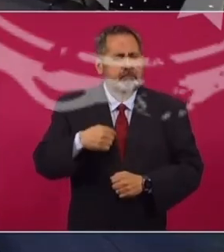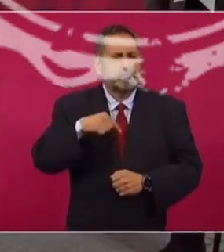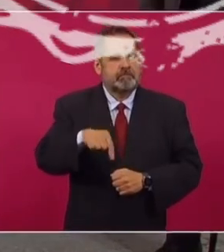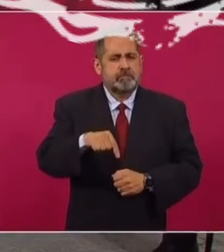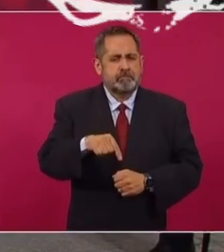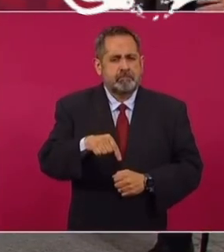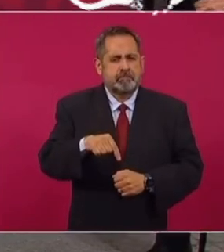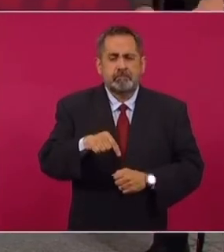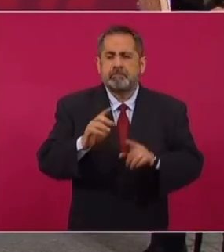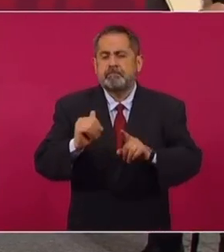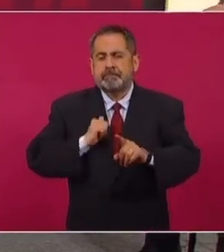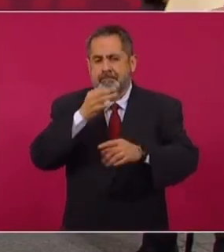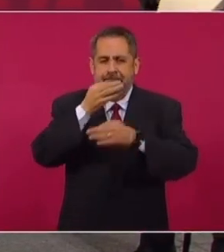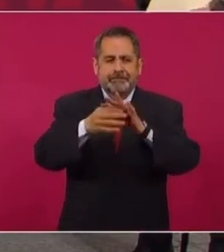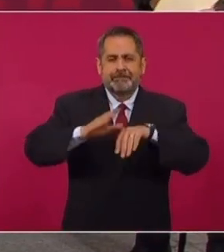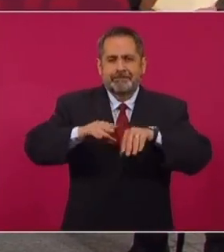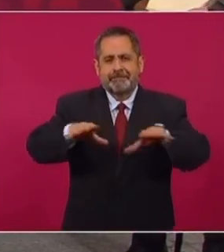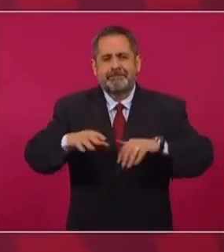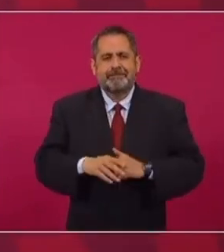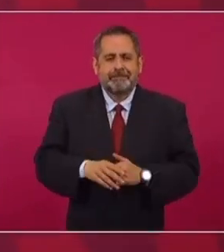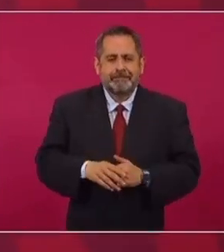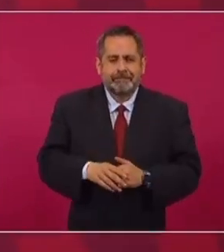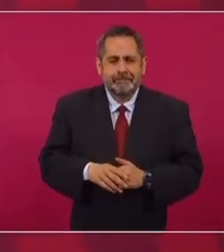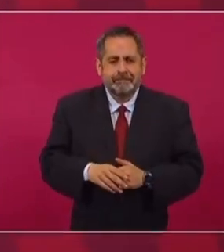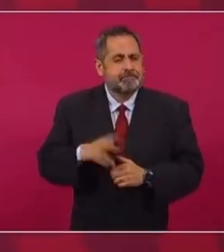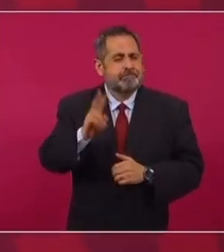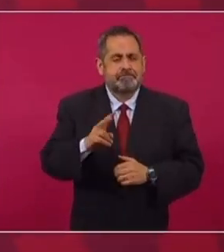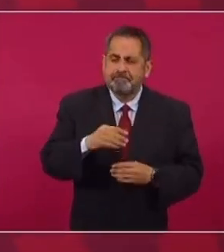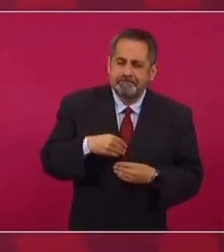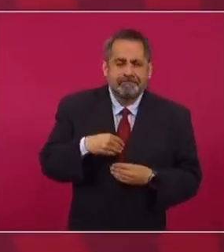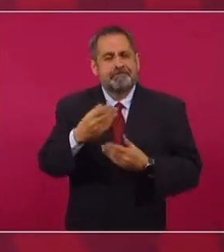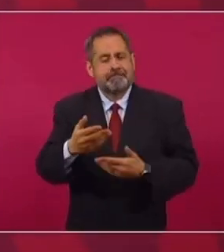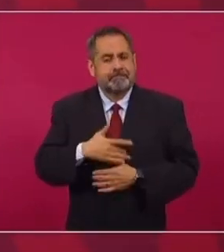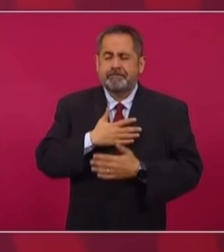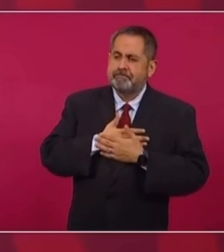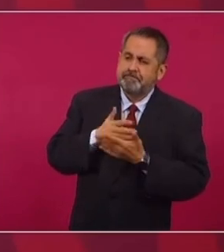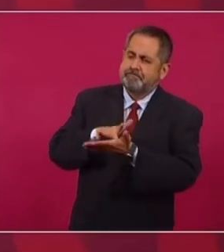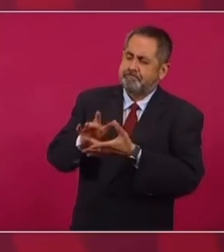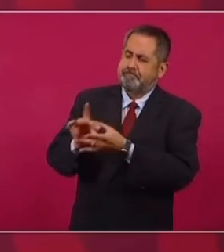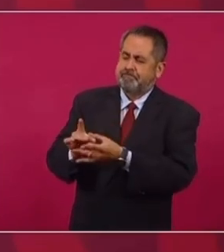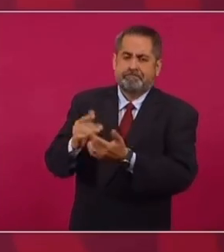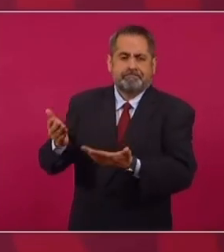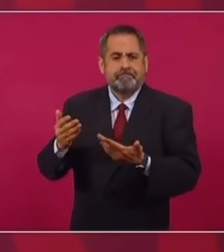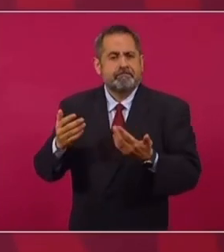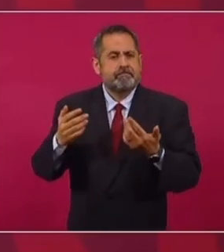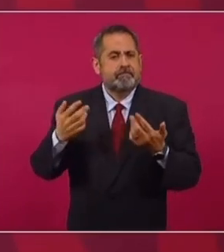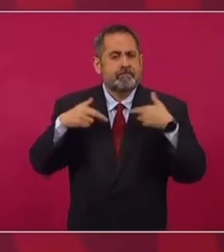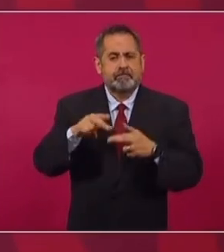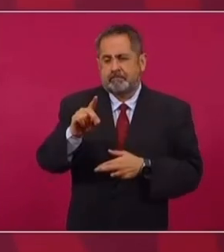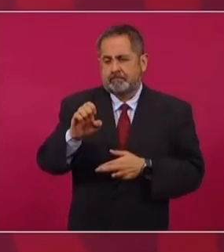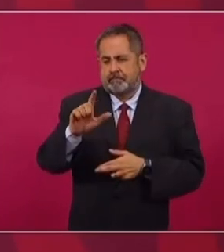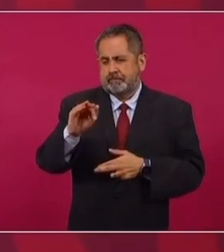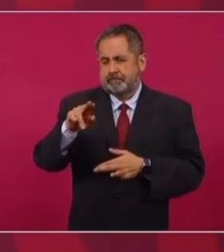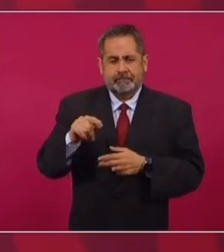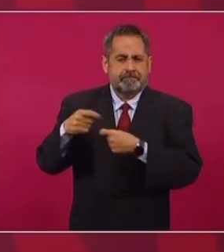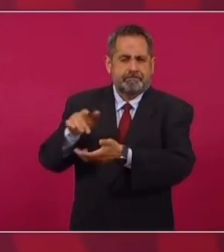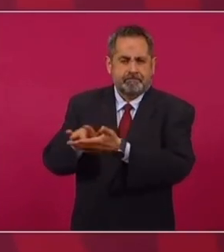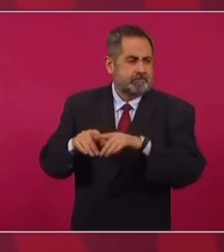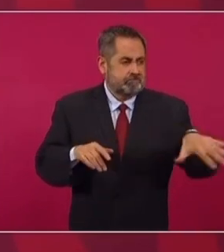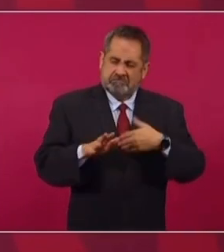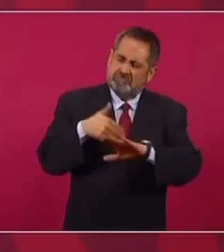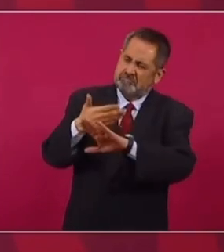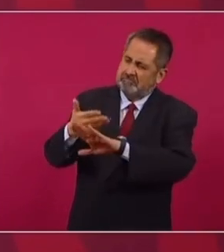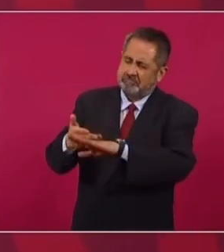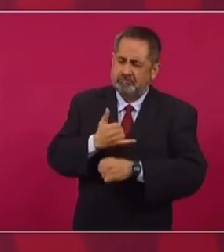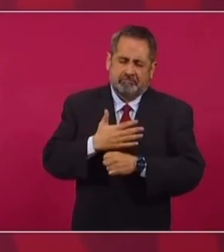Aquí también, antes de terminar, aprovecho para expresar nuestra solidaridad con la maestra Delfina, porque hay una campaña en su